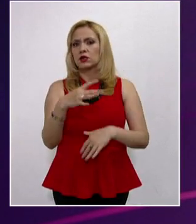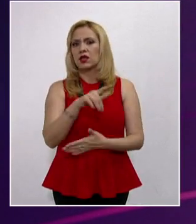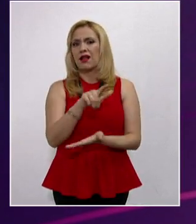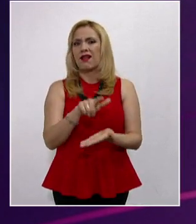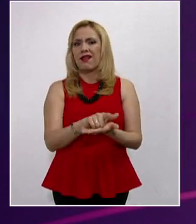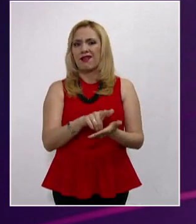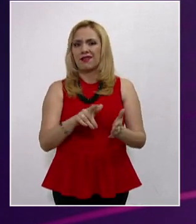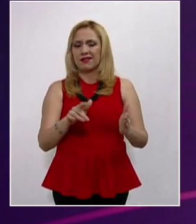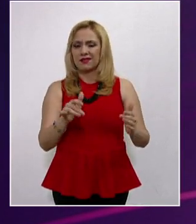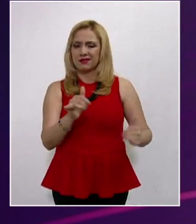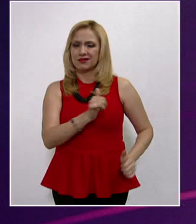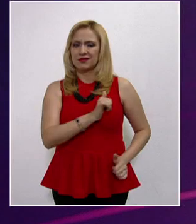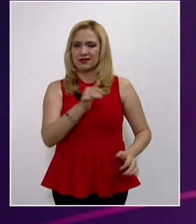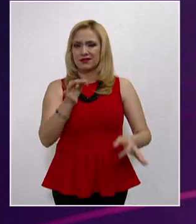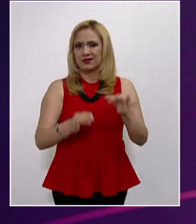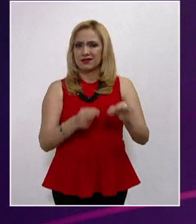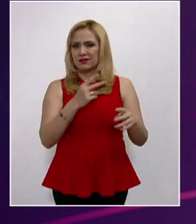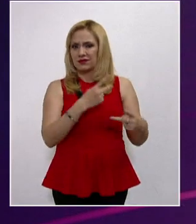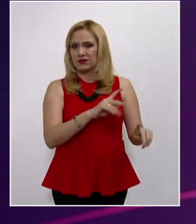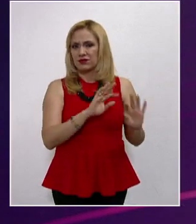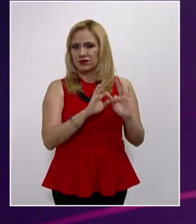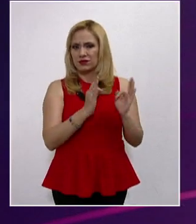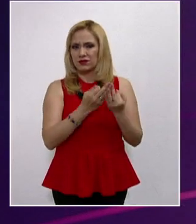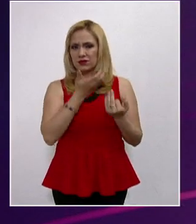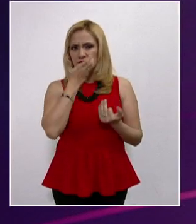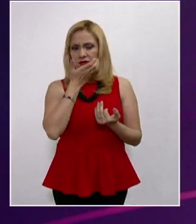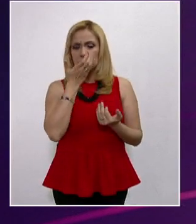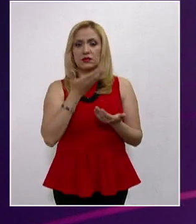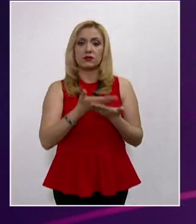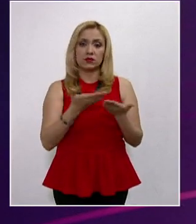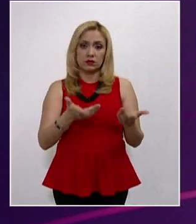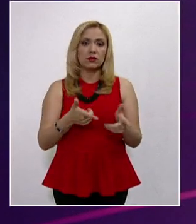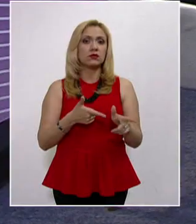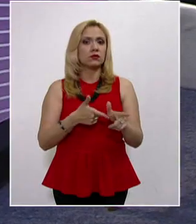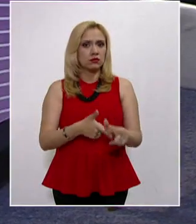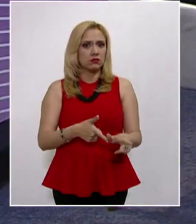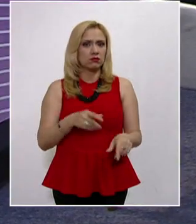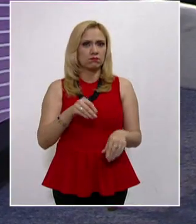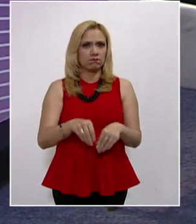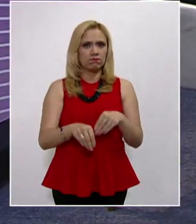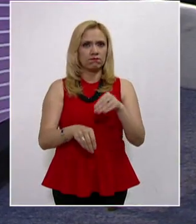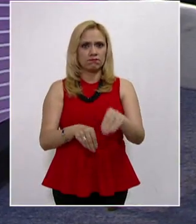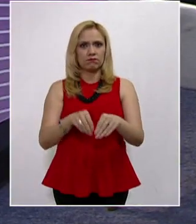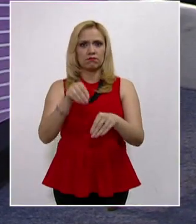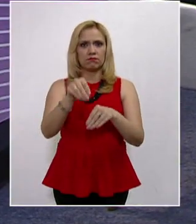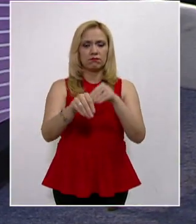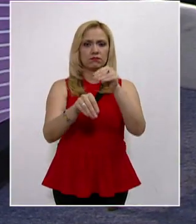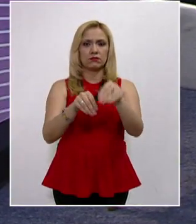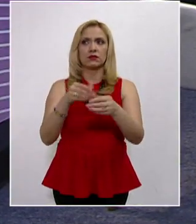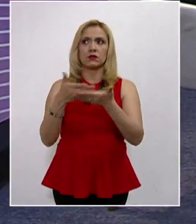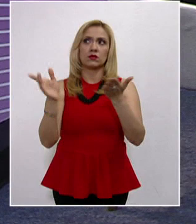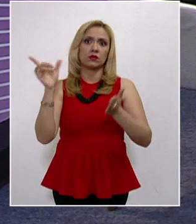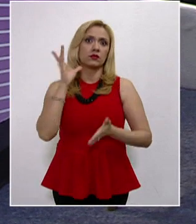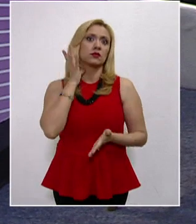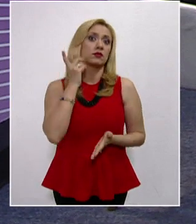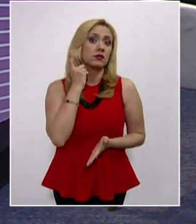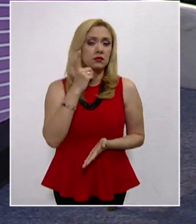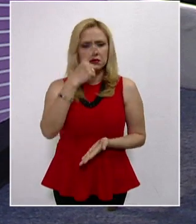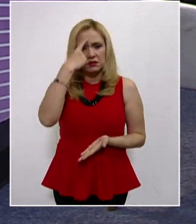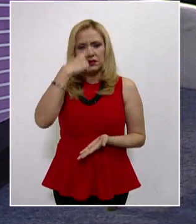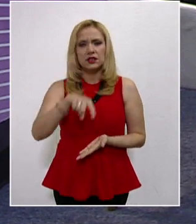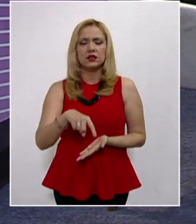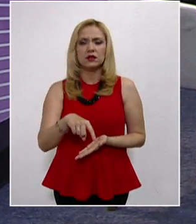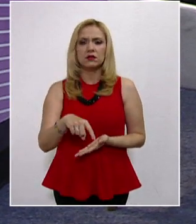Militar y se han continuado llevando a cabo, es un tema que se sigue posicionando particularmente ante el Congreso de la Unión